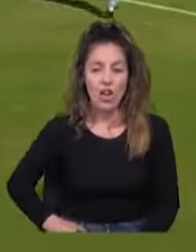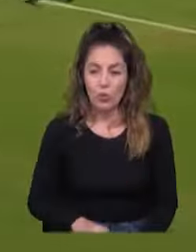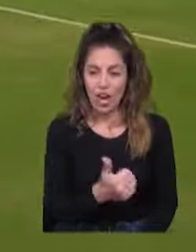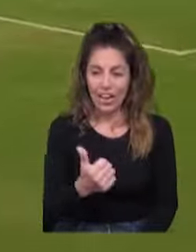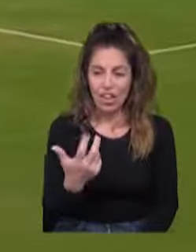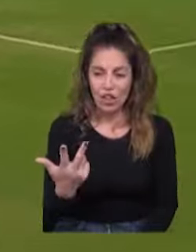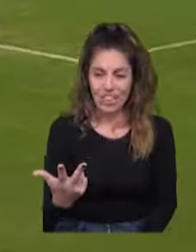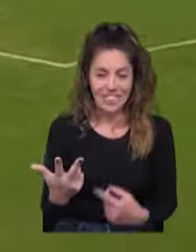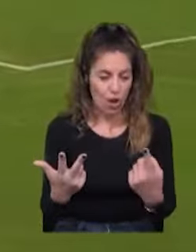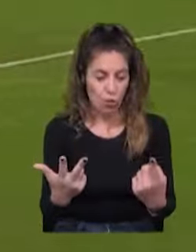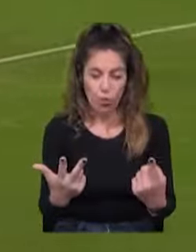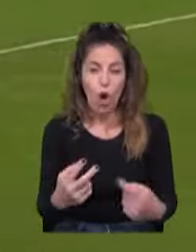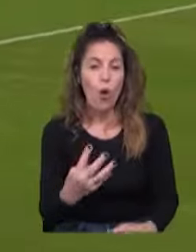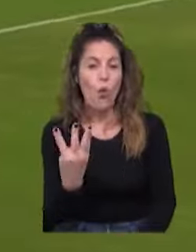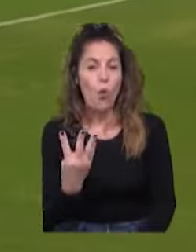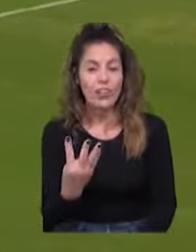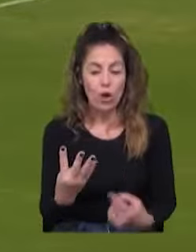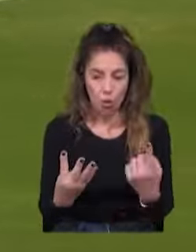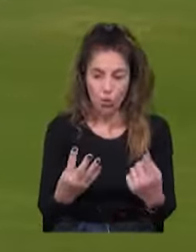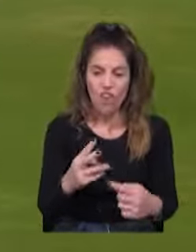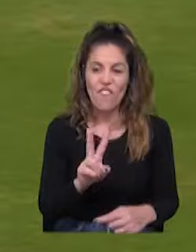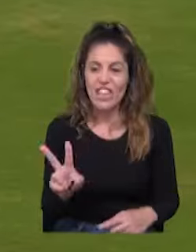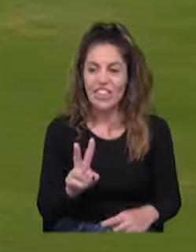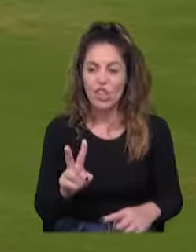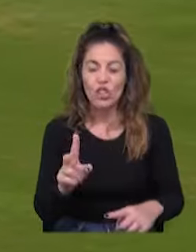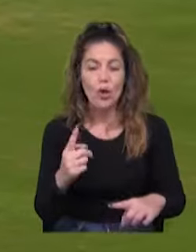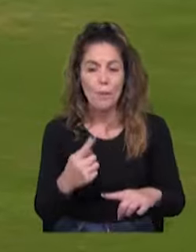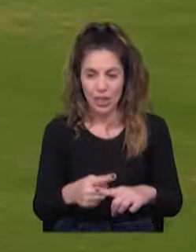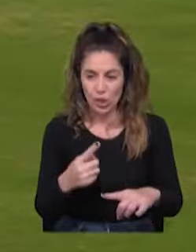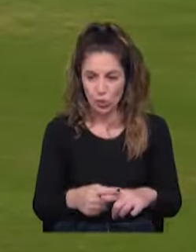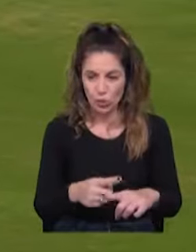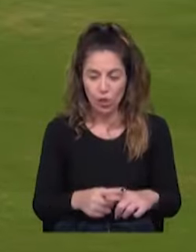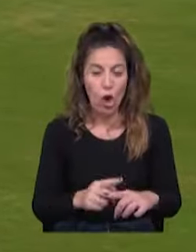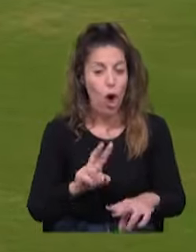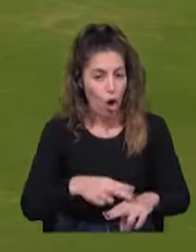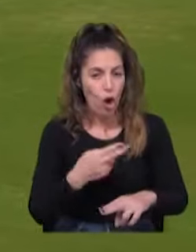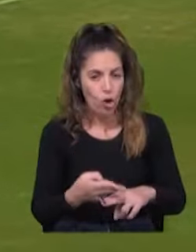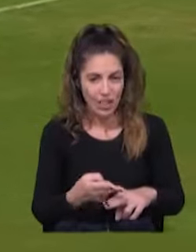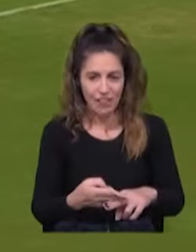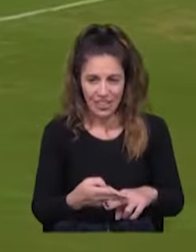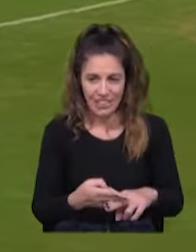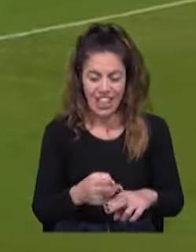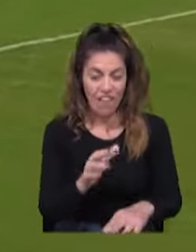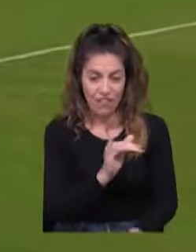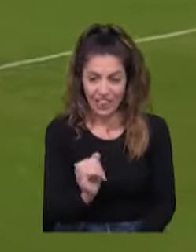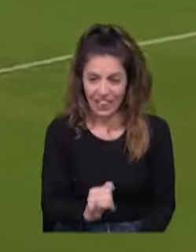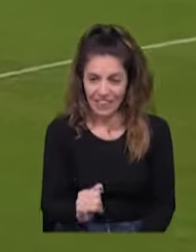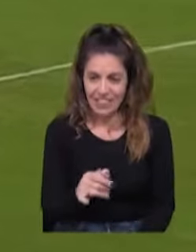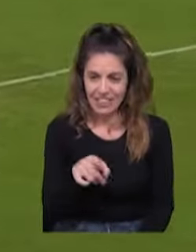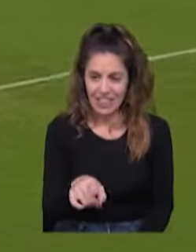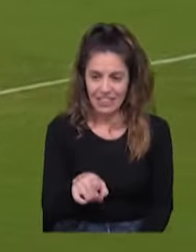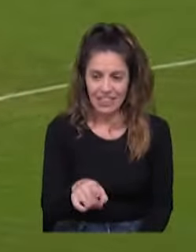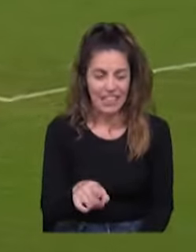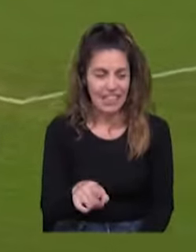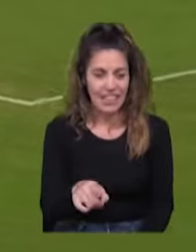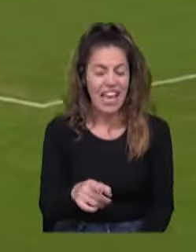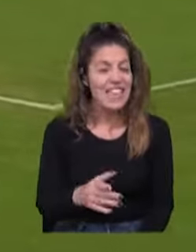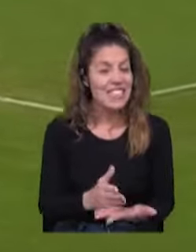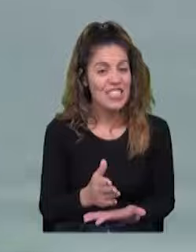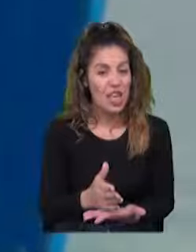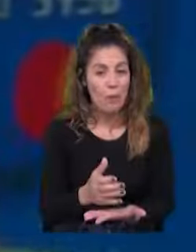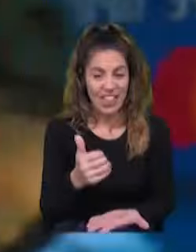uno y el 4 a1 a los 22 otra vez por obra y gracia de Sebastián Fernández Ahí está siempre en la zona donde